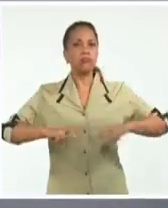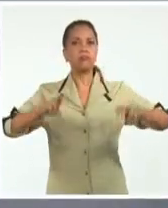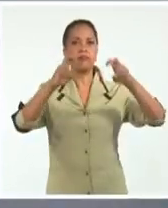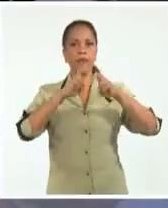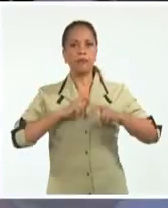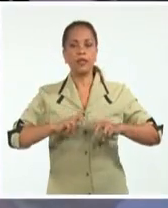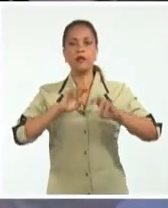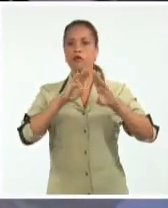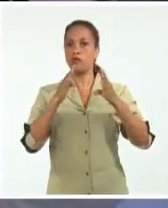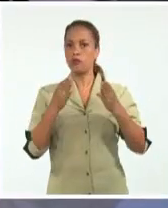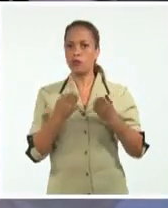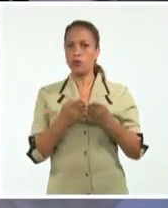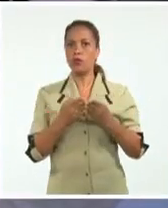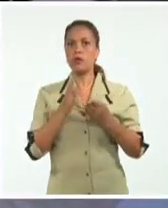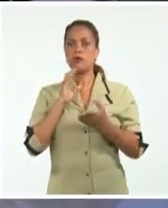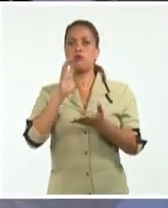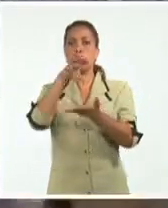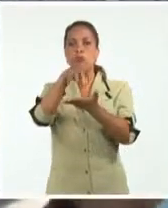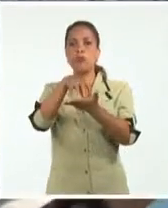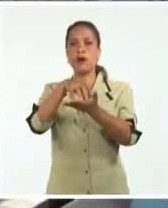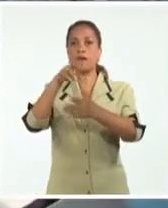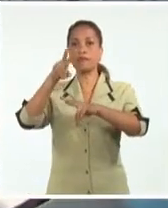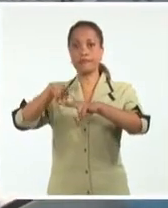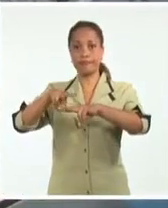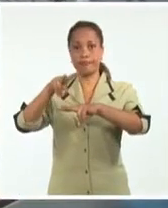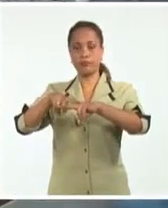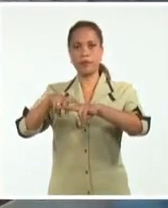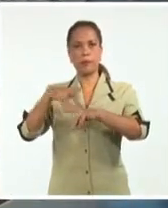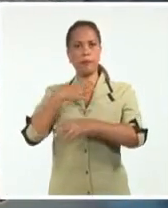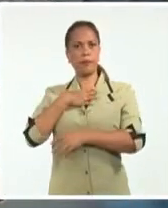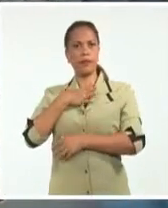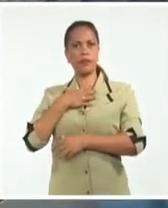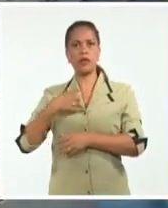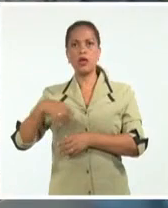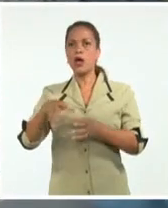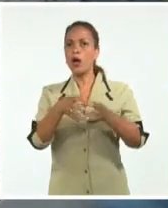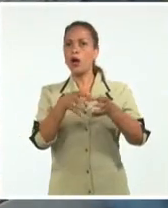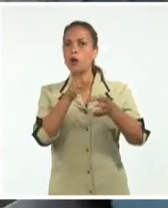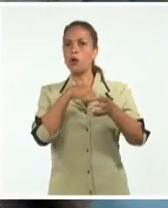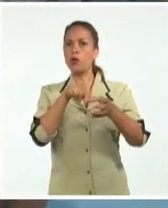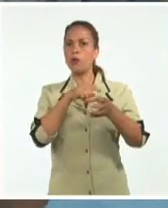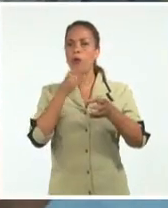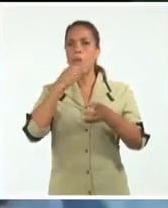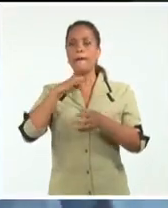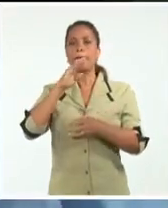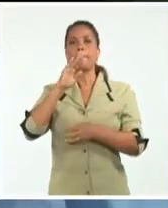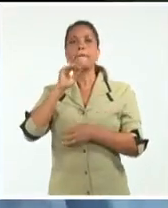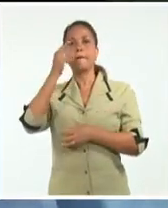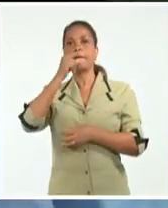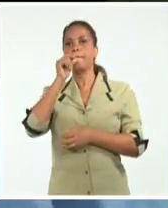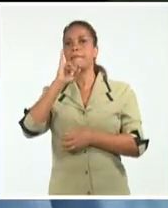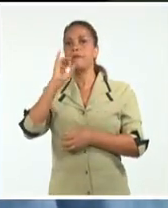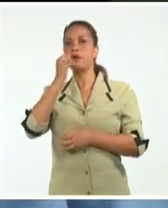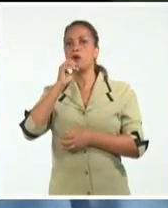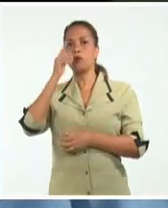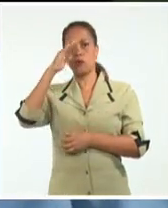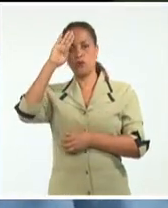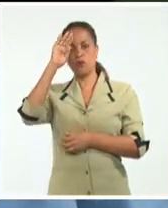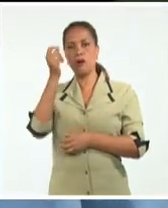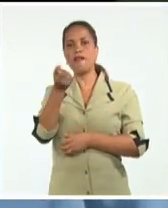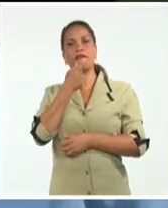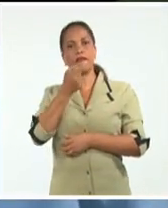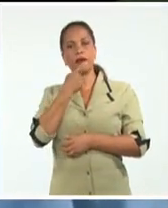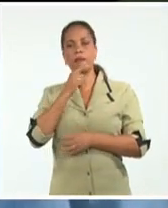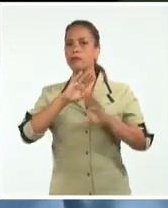Médica Digital, ubicados en la capital cubana y pertenecientes al grupo BioCuba Pharma. Allí trabajamos con un equipo, nos repartimos las